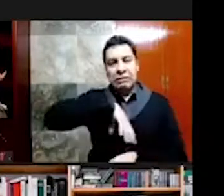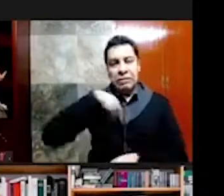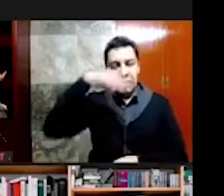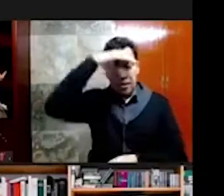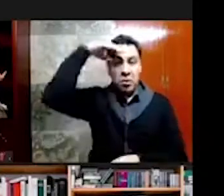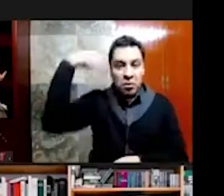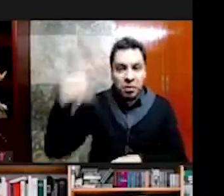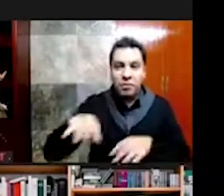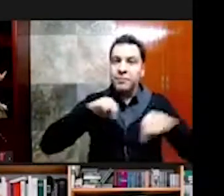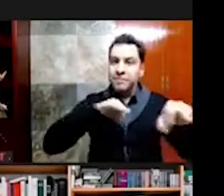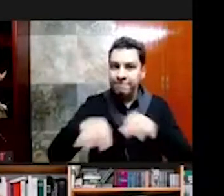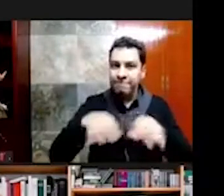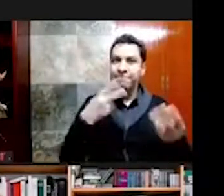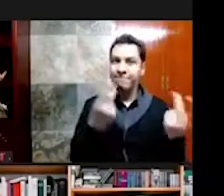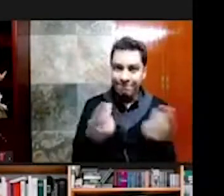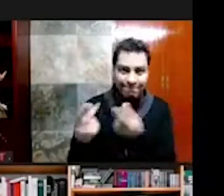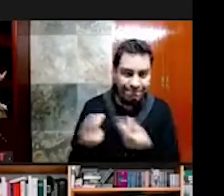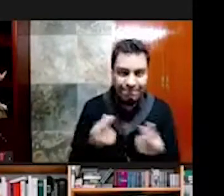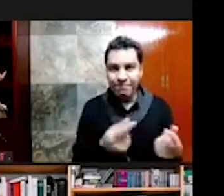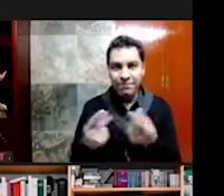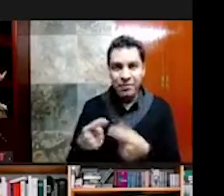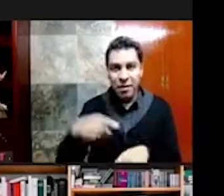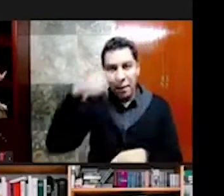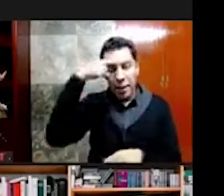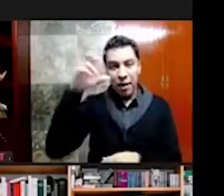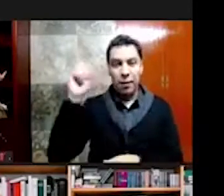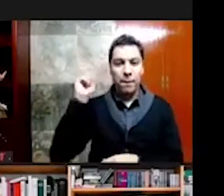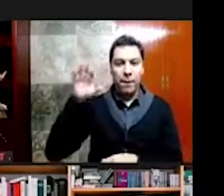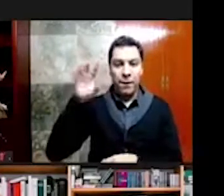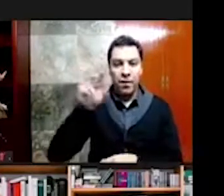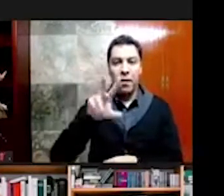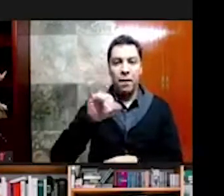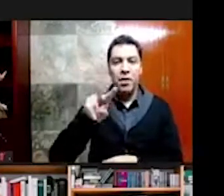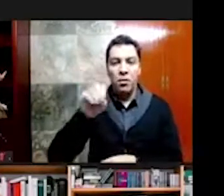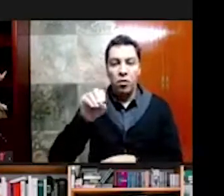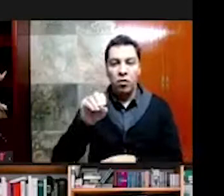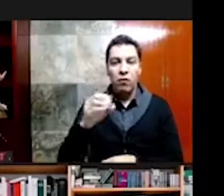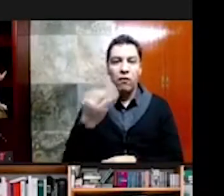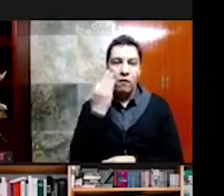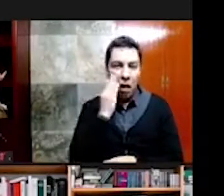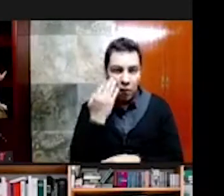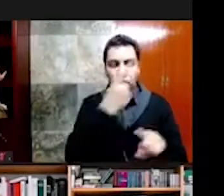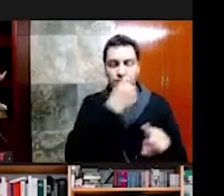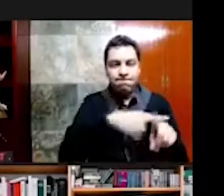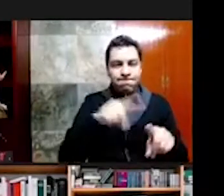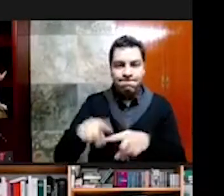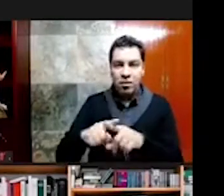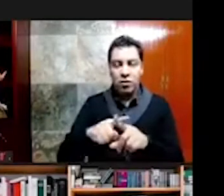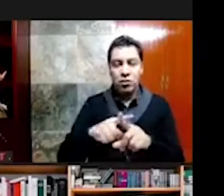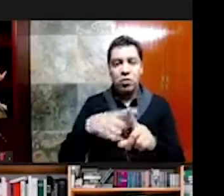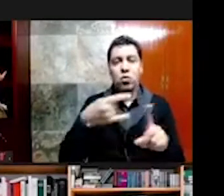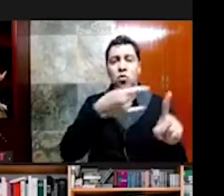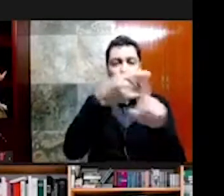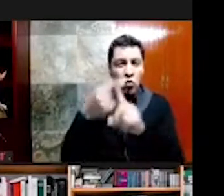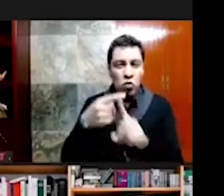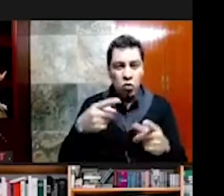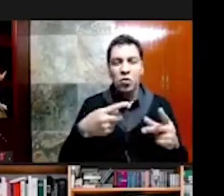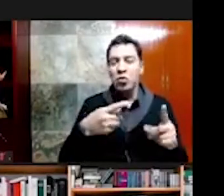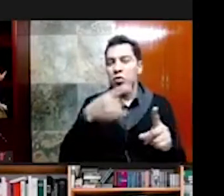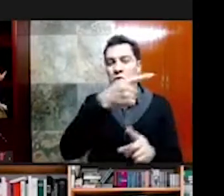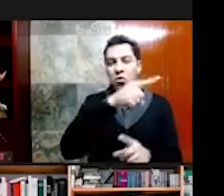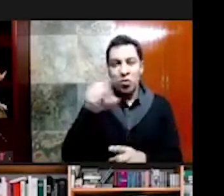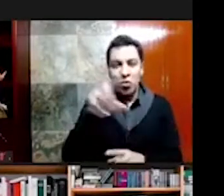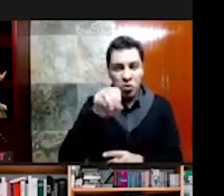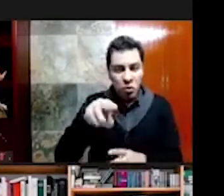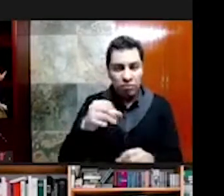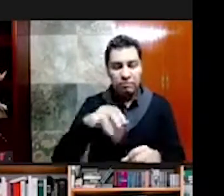este proceso de transmisión en vivo, no lo creerían. Digo, yo no lo sabía, lo he conocido gracias a ustedes y en verdad es impresionante todo